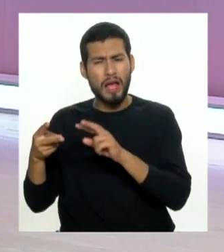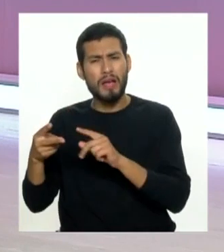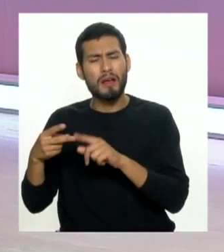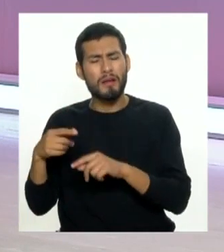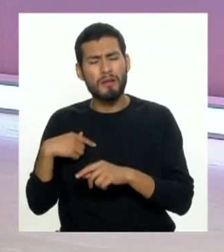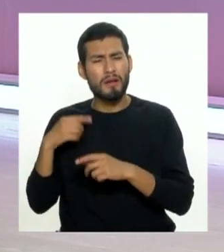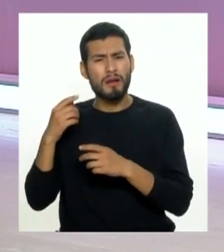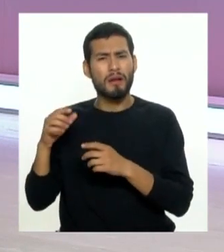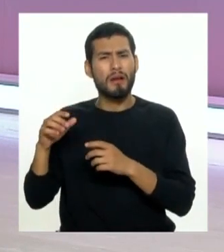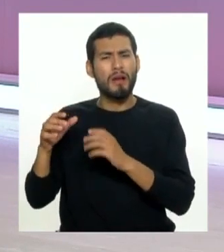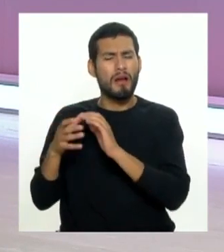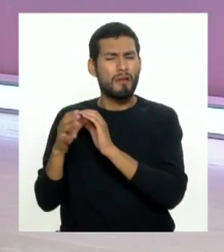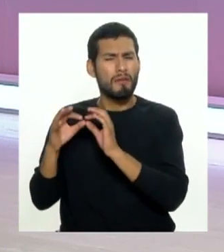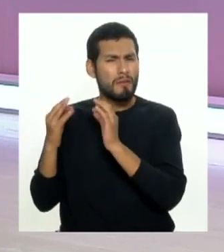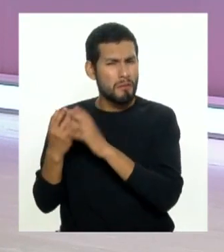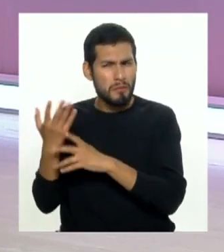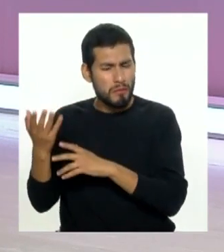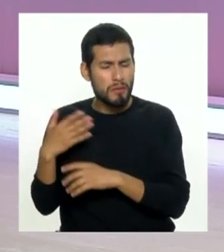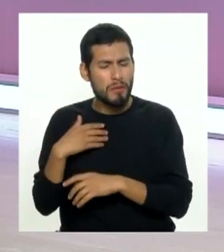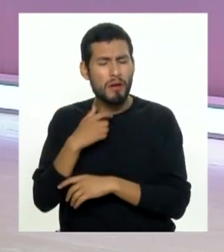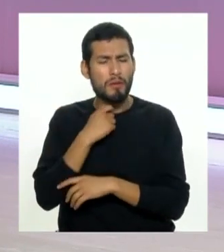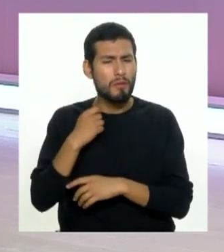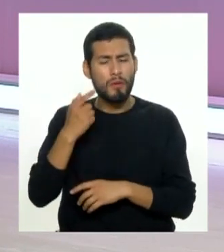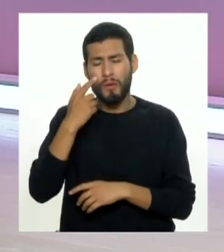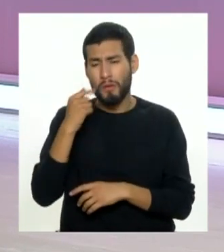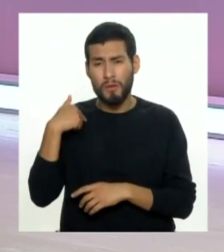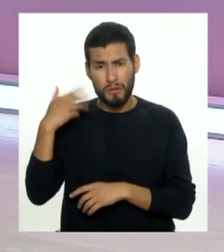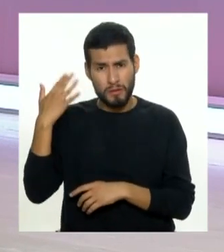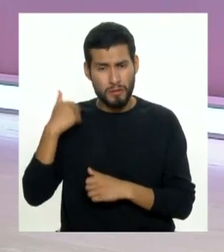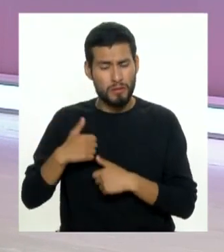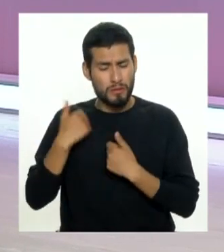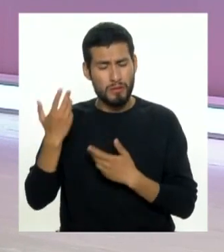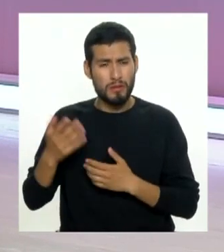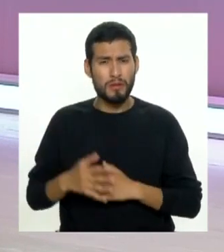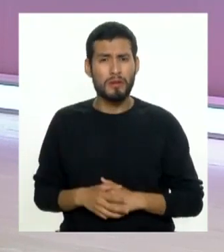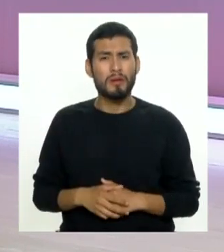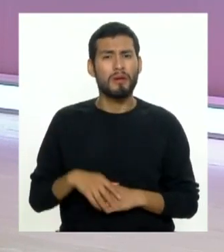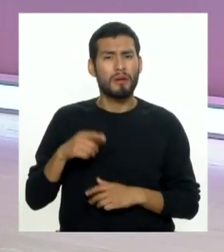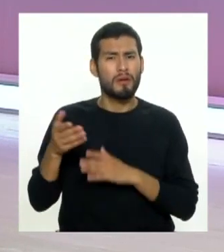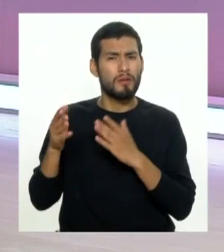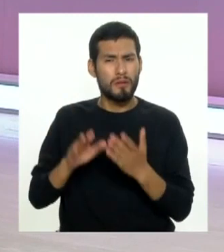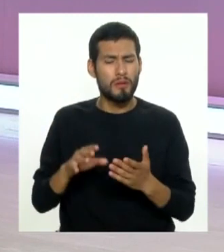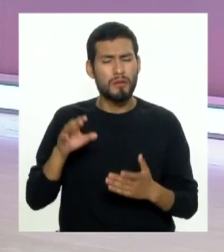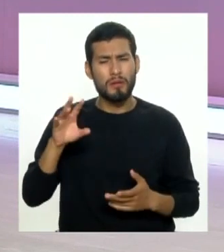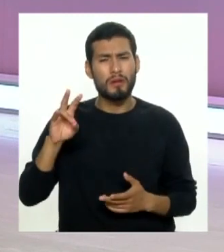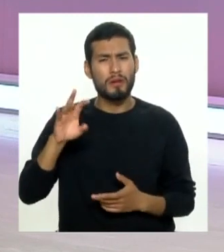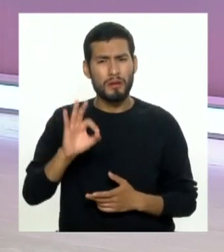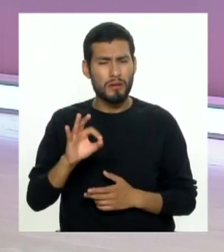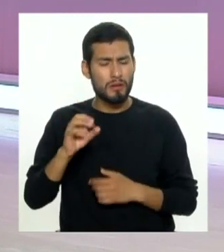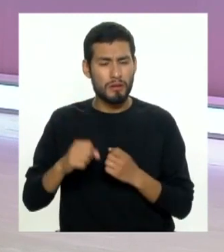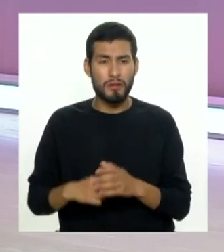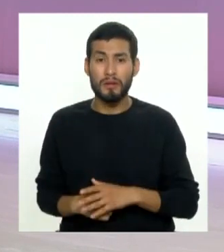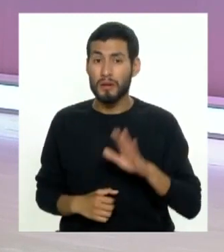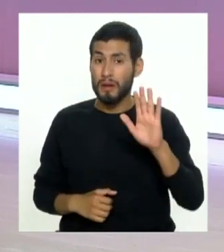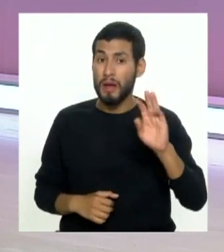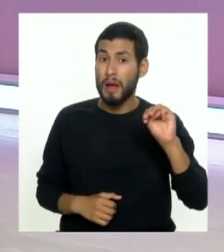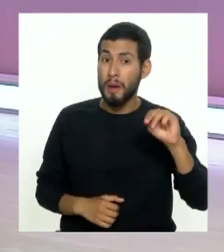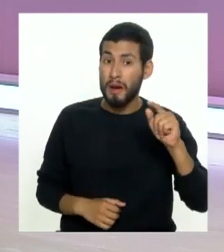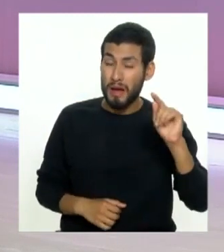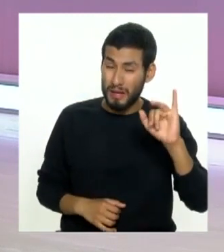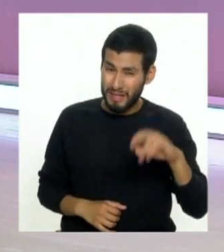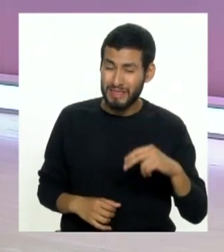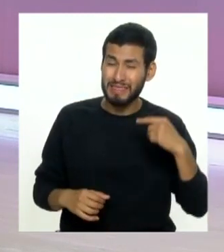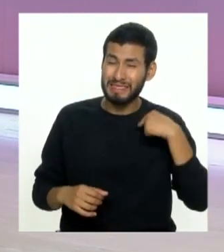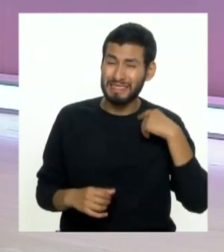familia. Increíble. Mi tía abuela, Elvira, Virgen. Falleció a los 79 años. Martín, te escuchamos y